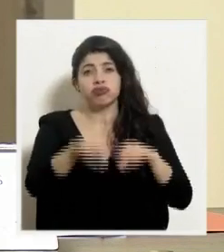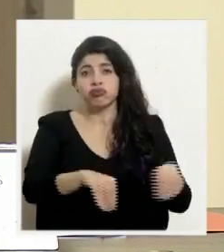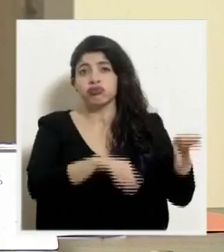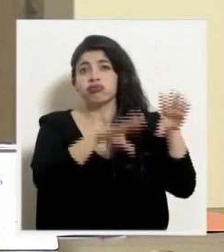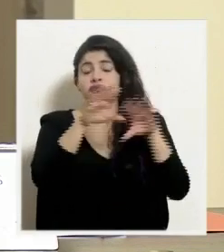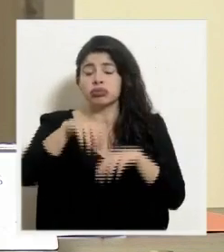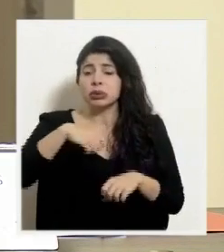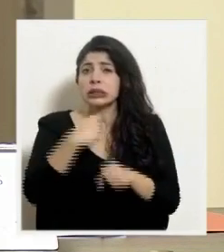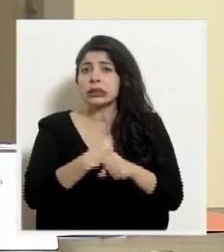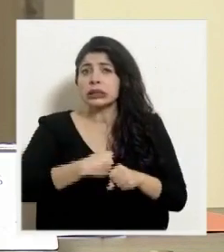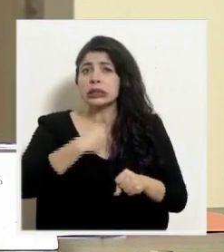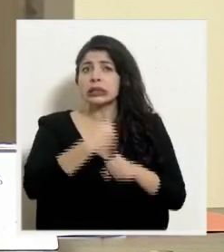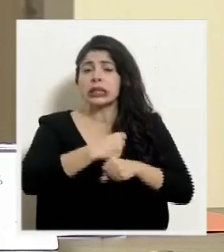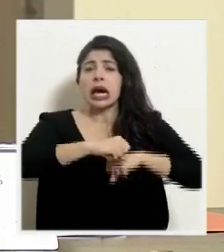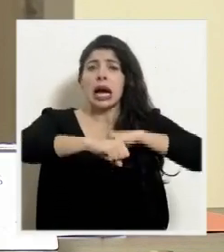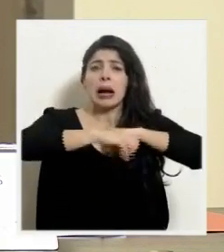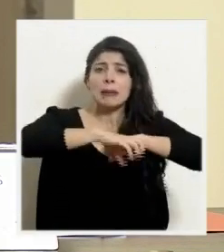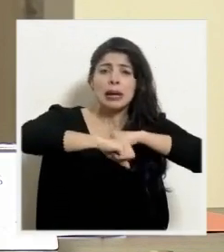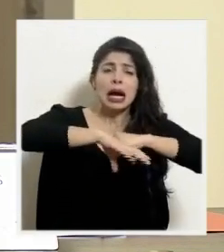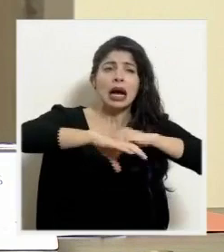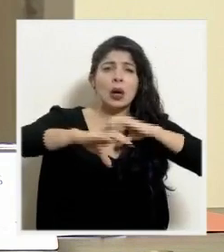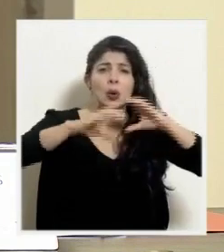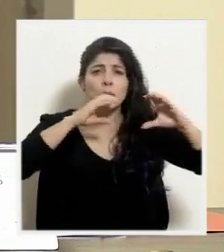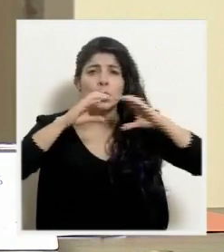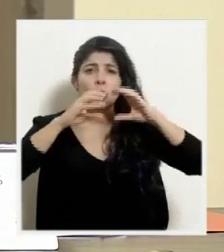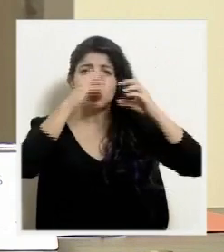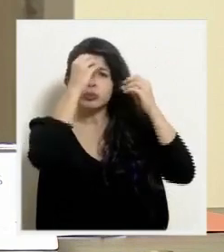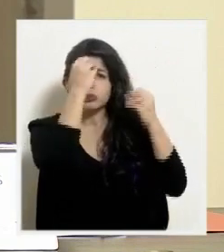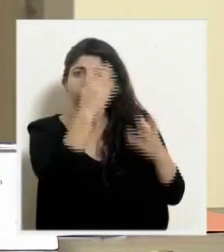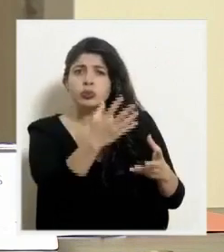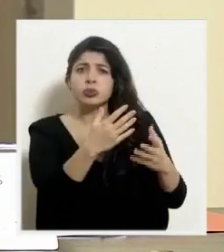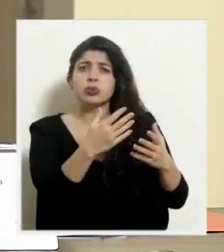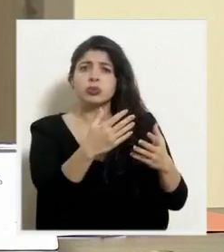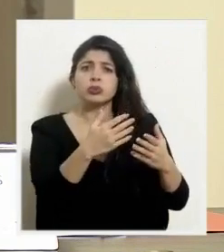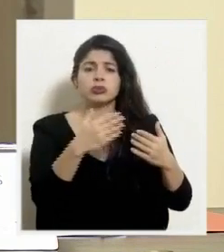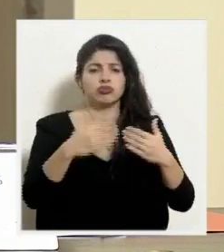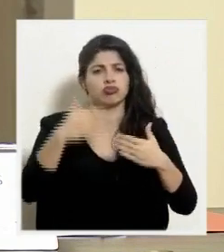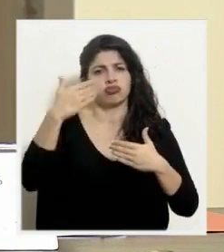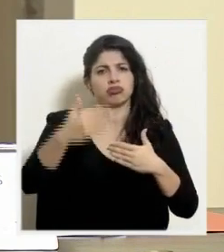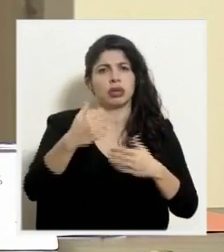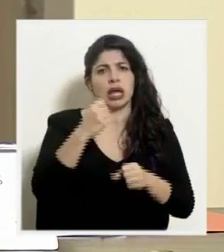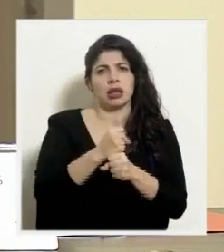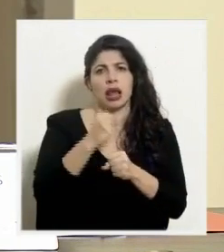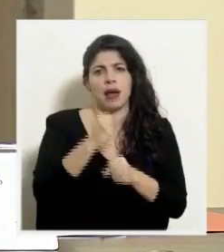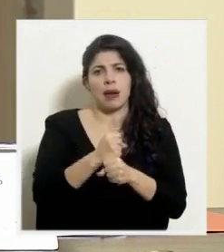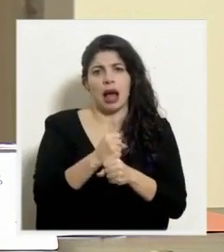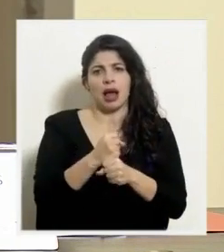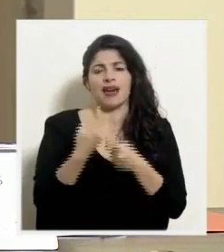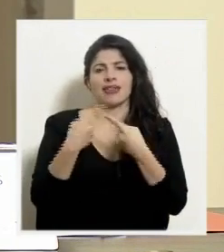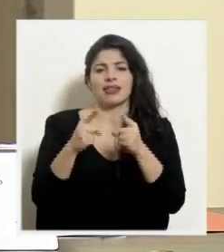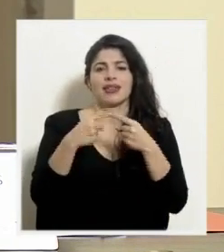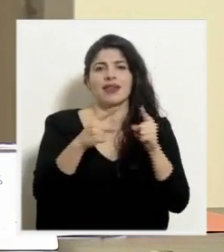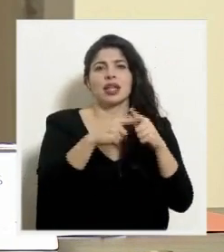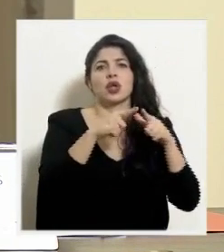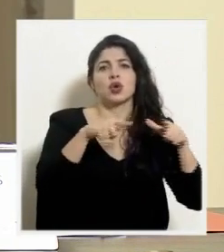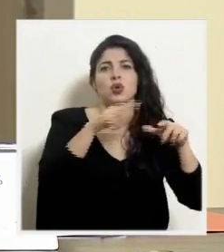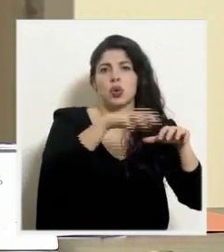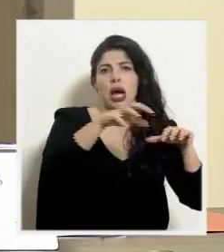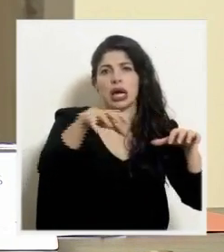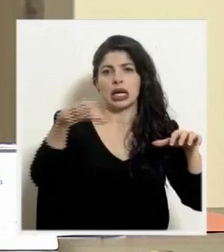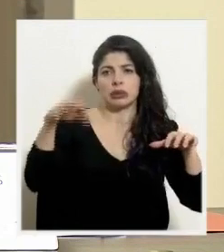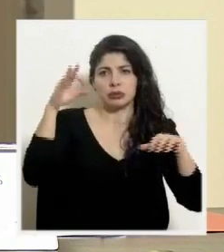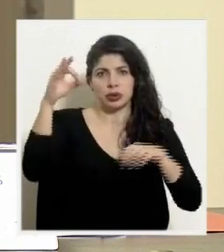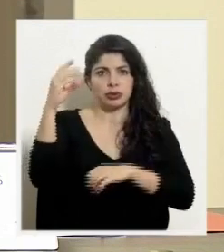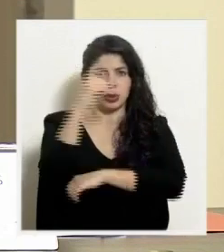trabaja fuertemente en campañas de comunicación, que estaremos trabajando también en los diferentes territorios en los próximos